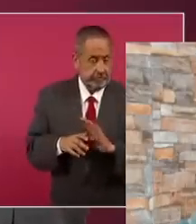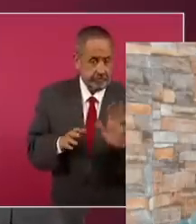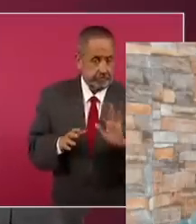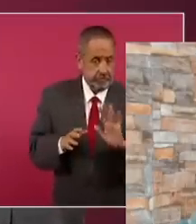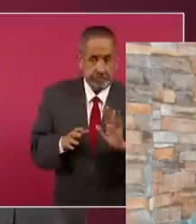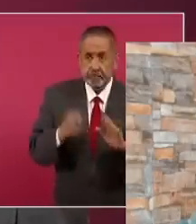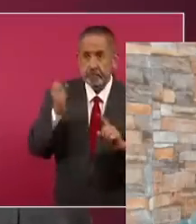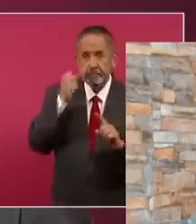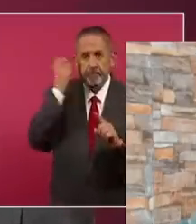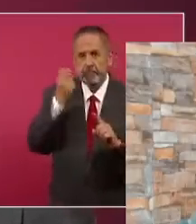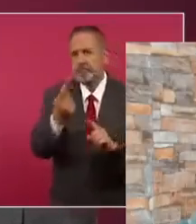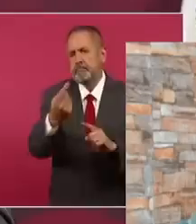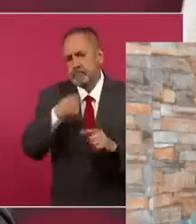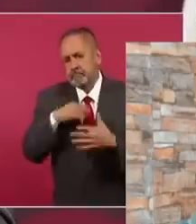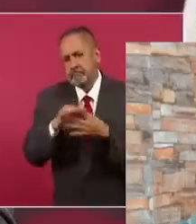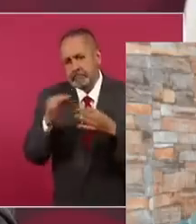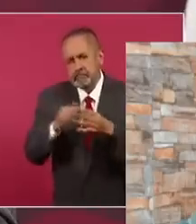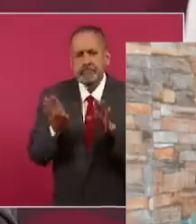la exposición